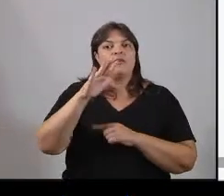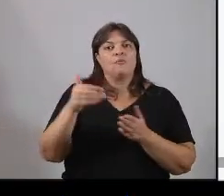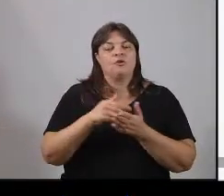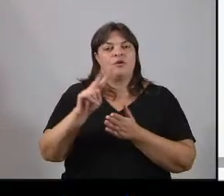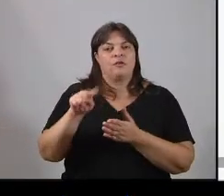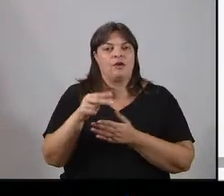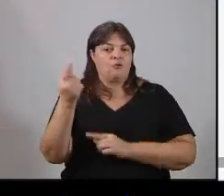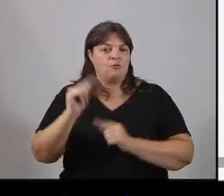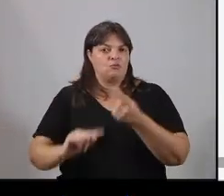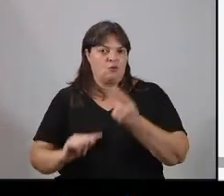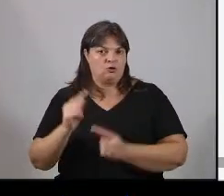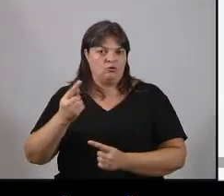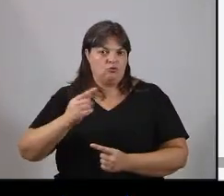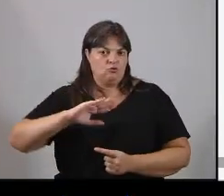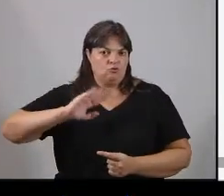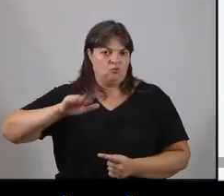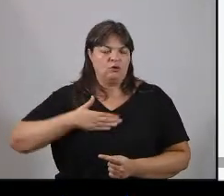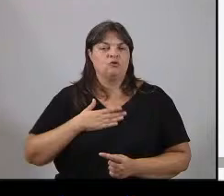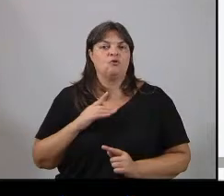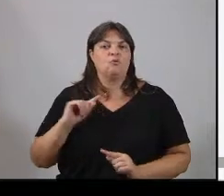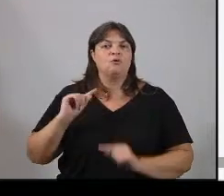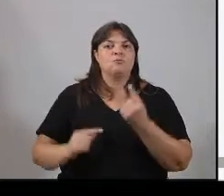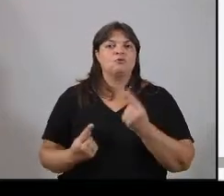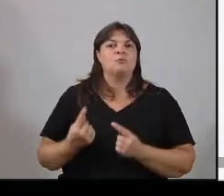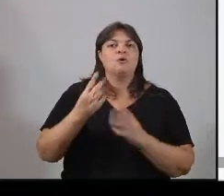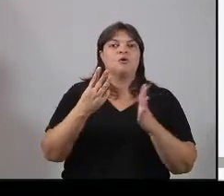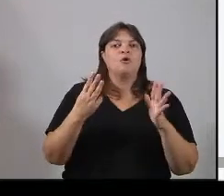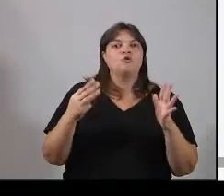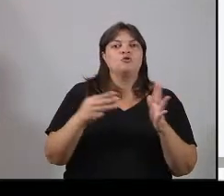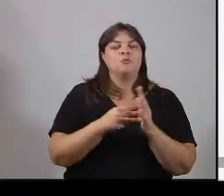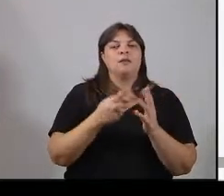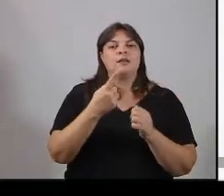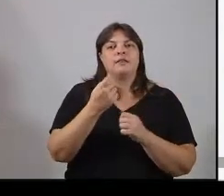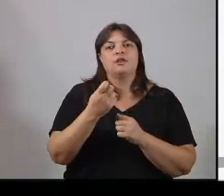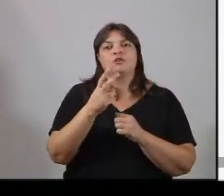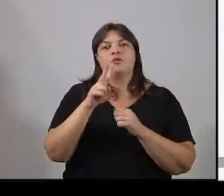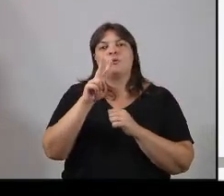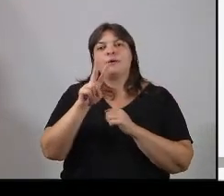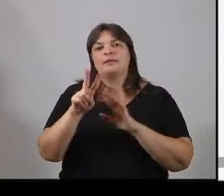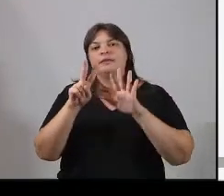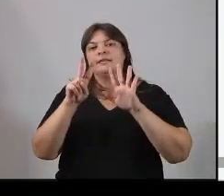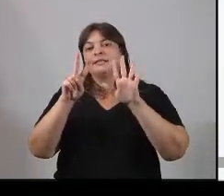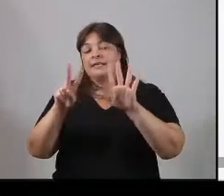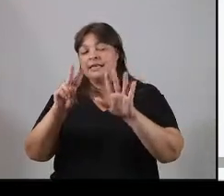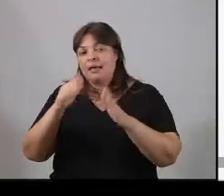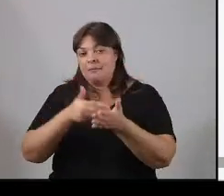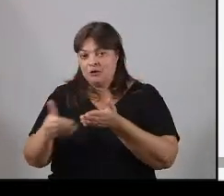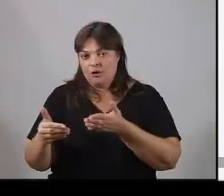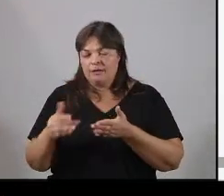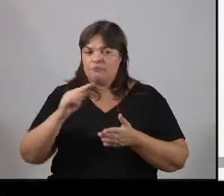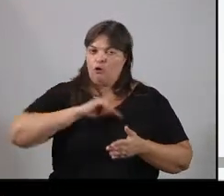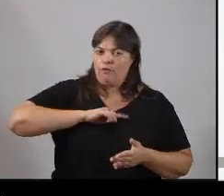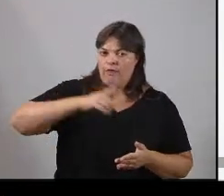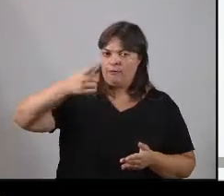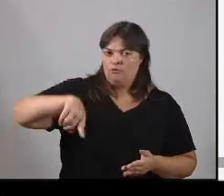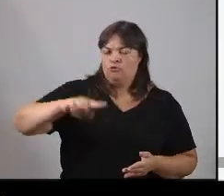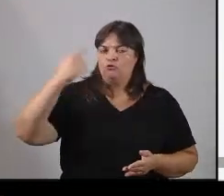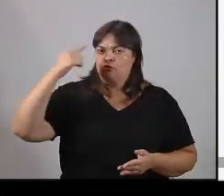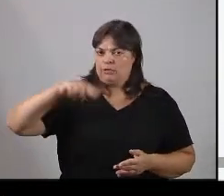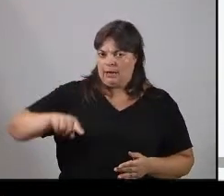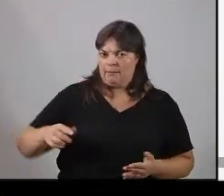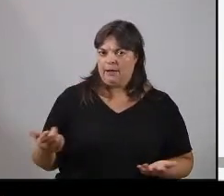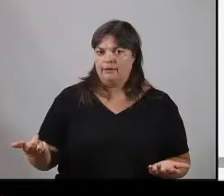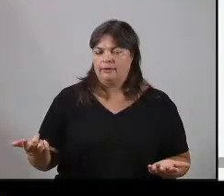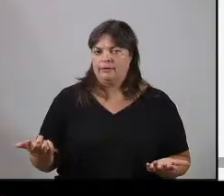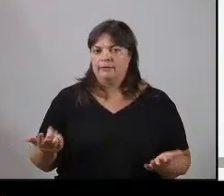nuestro presupuesto. El primer presupuesto fue de 8.127 millones, para que tomen conciencia de lo que supone. Y es una